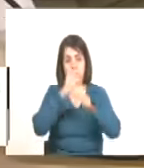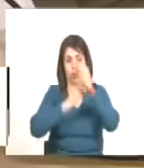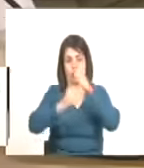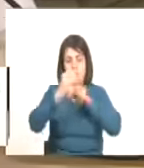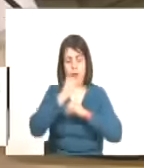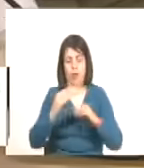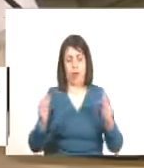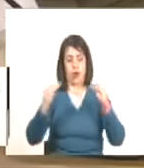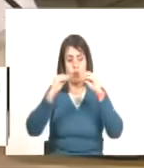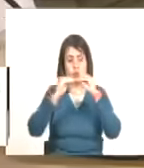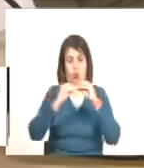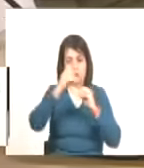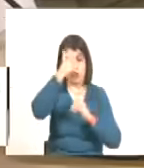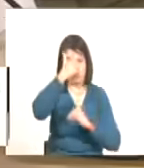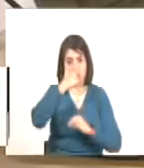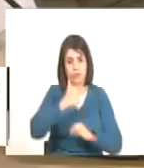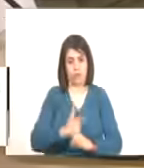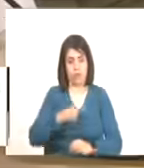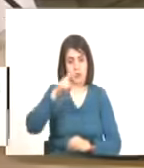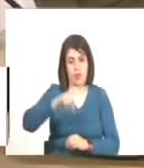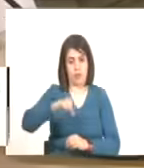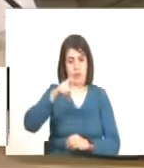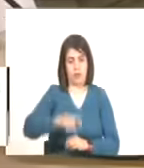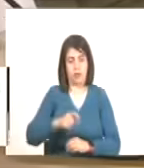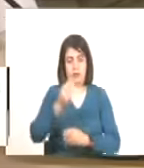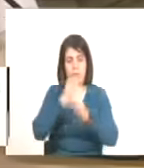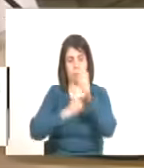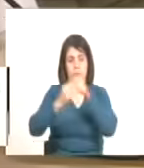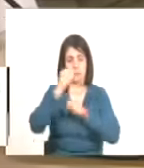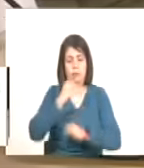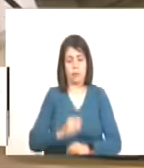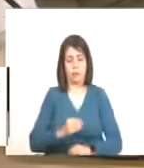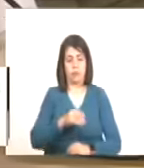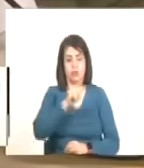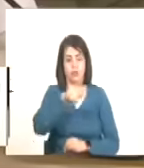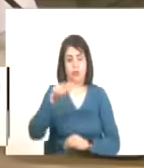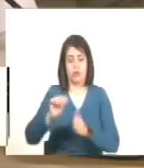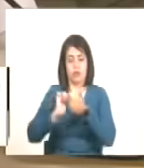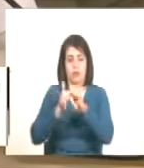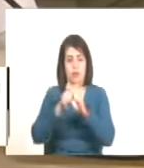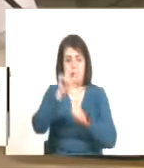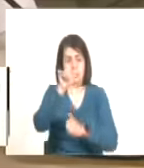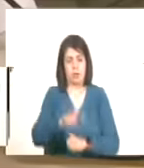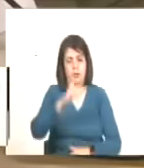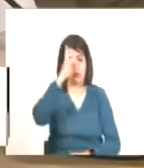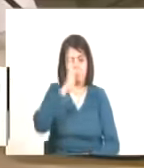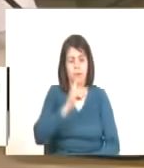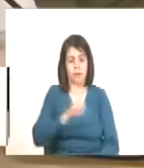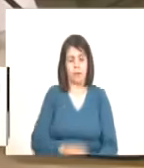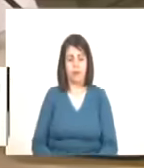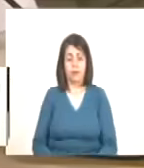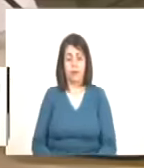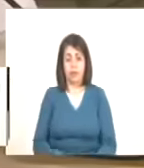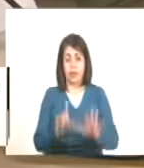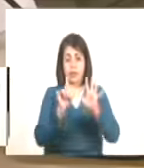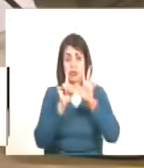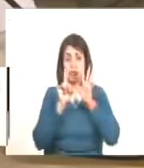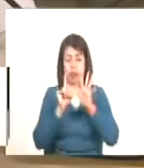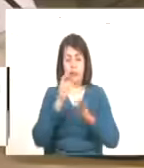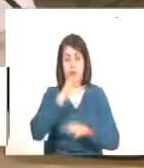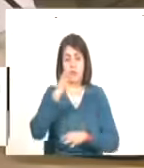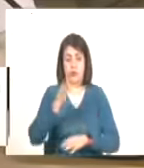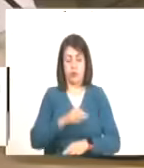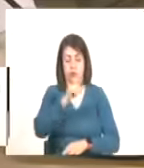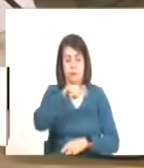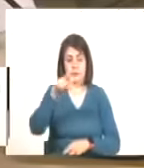alimenticia adecuada y acorde a los requerimientos nutricionales para el deportista con discapacidad. 6.